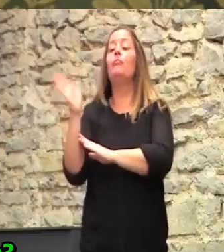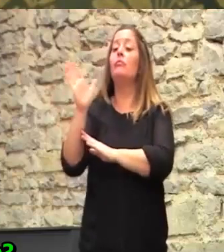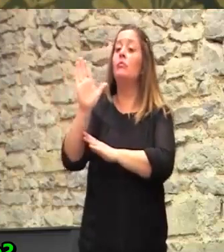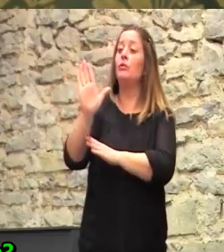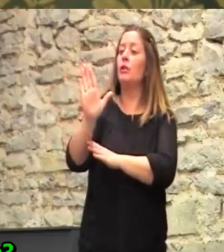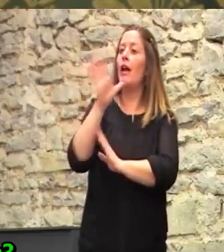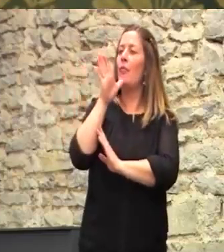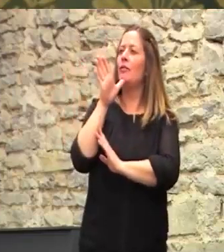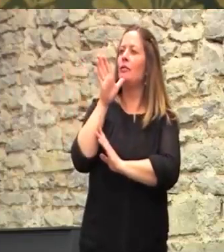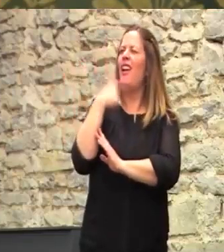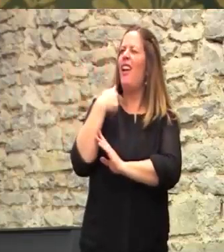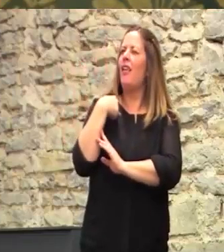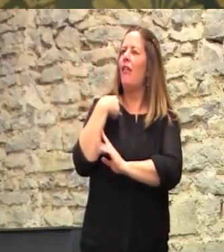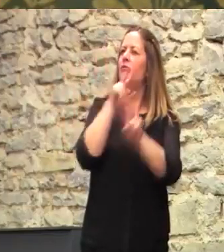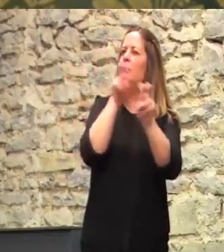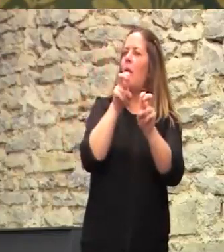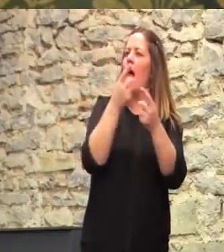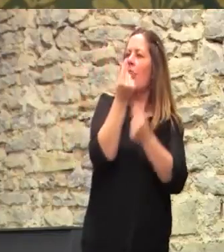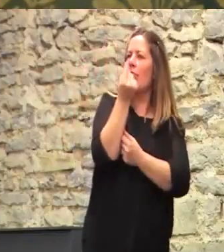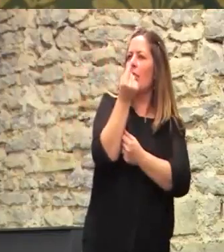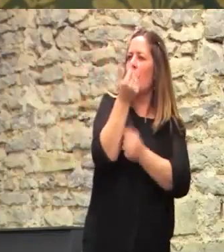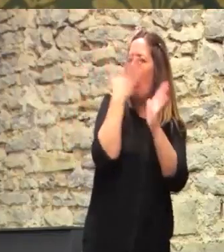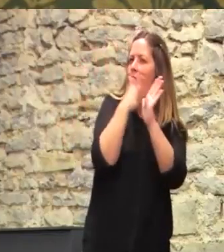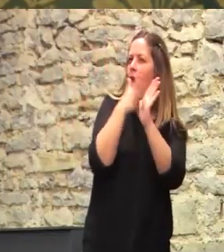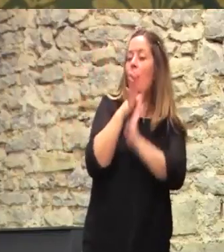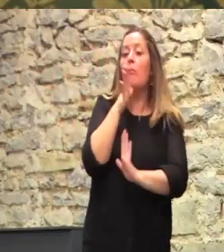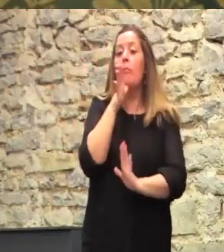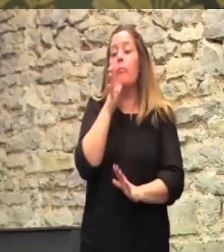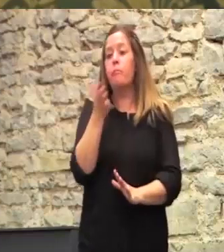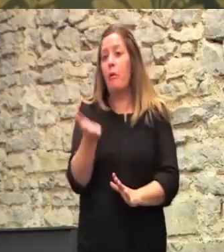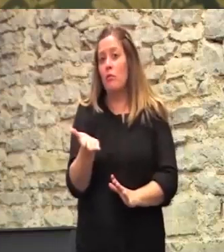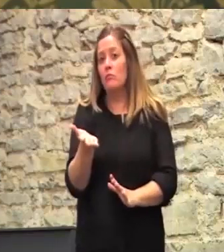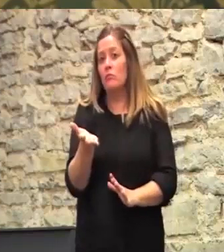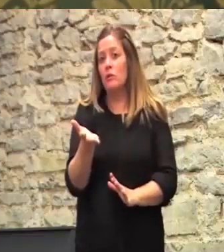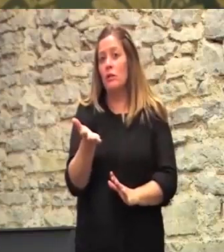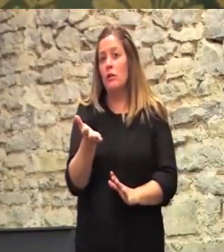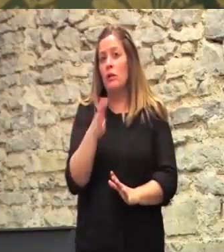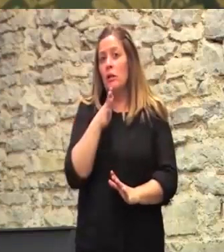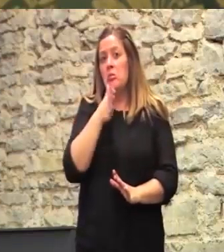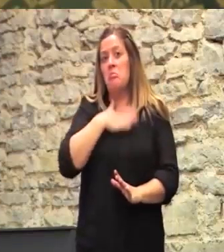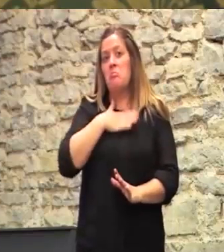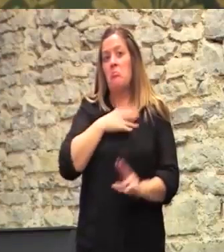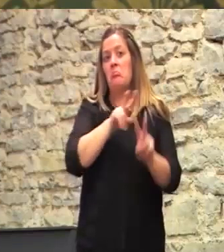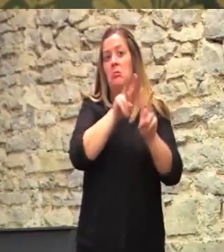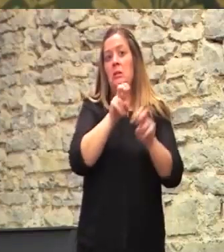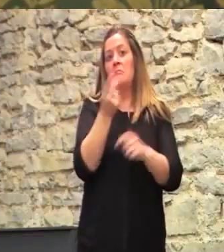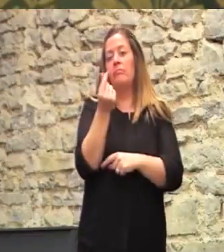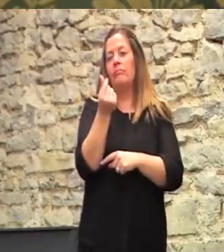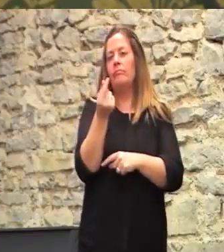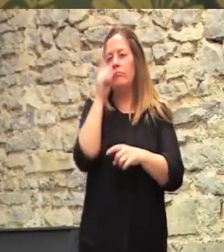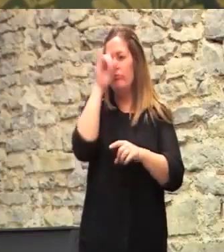metí con el tema del dinero porque me parecía demasiado evidente y